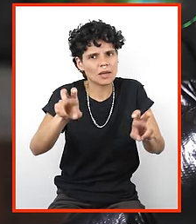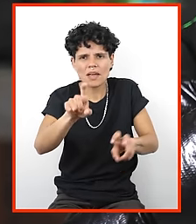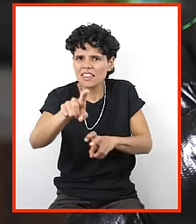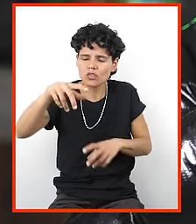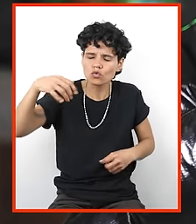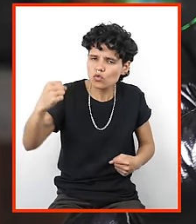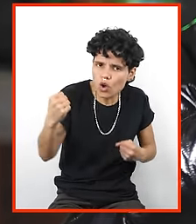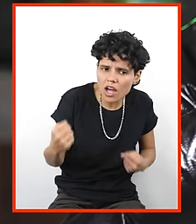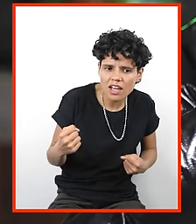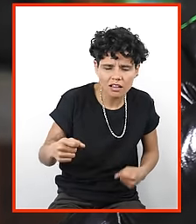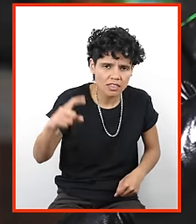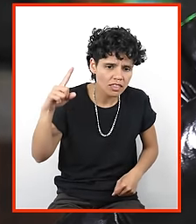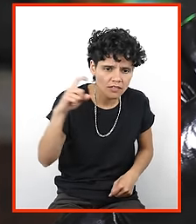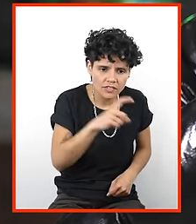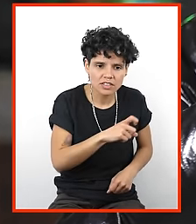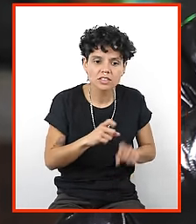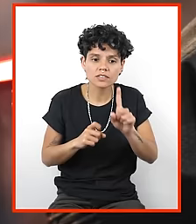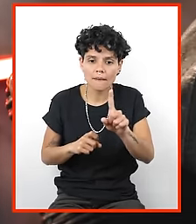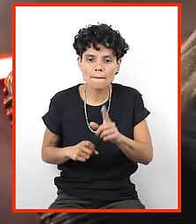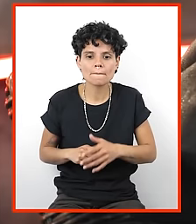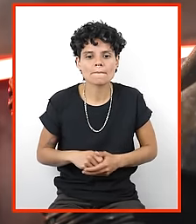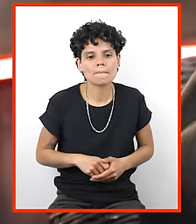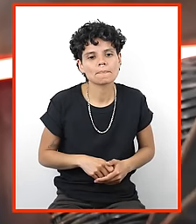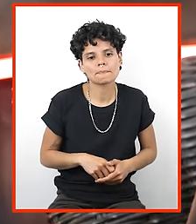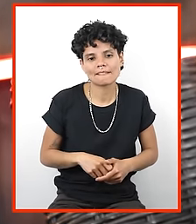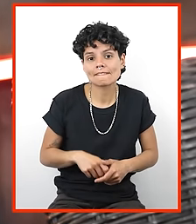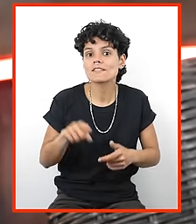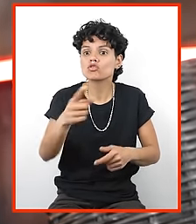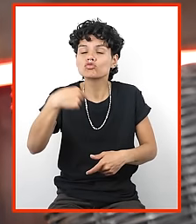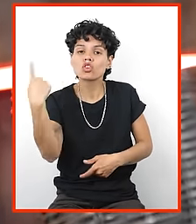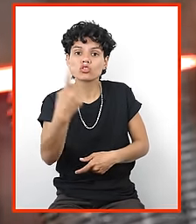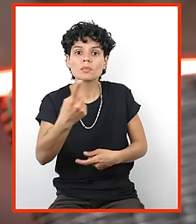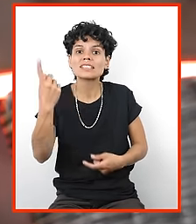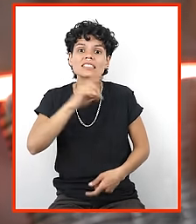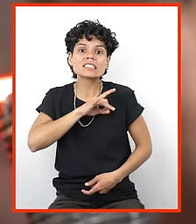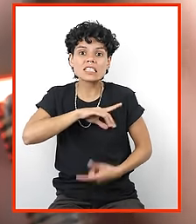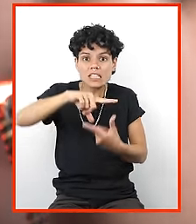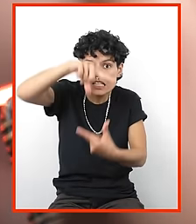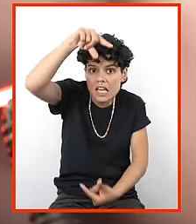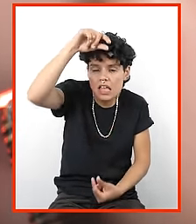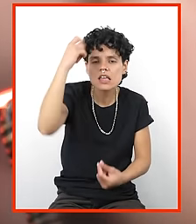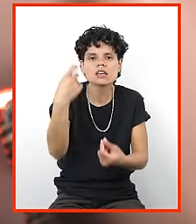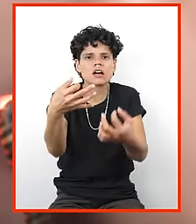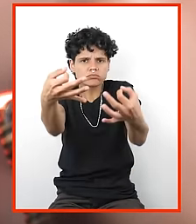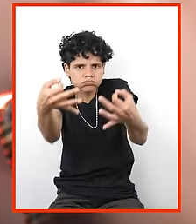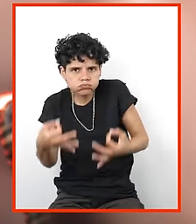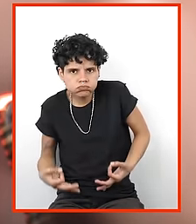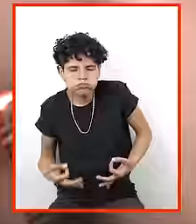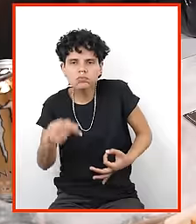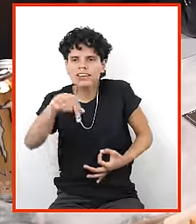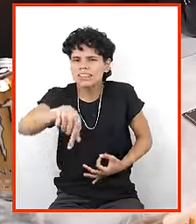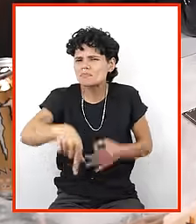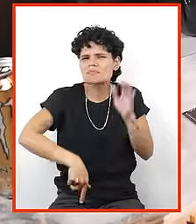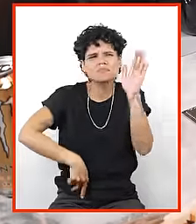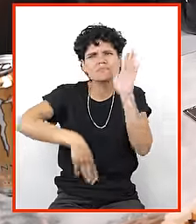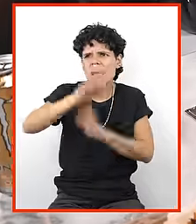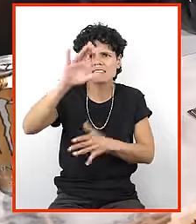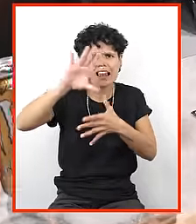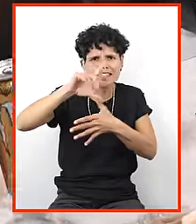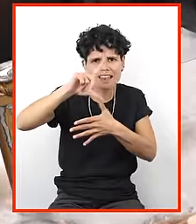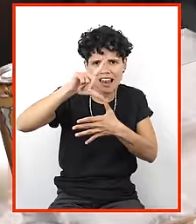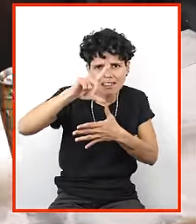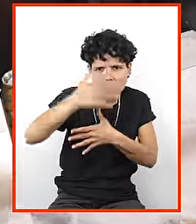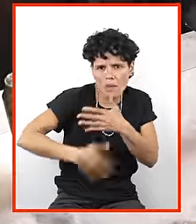Heavy. Y es uno de los tenemos menos camas. Es el mayor índice de Latinoamérica de problemas